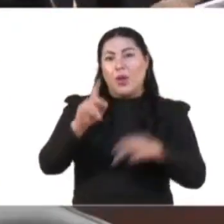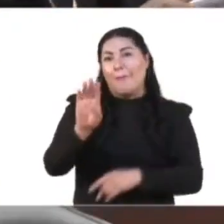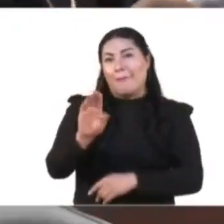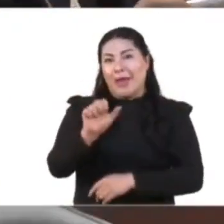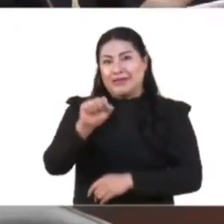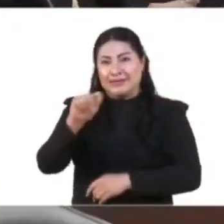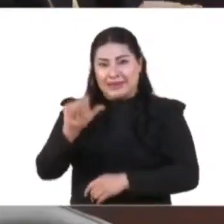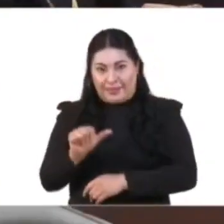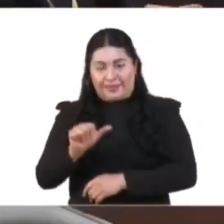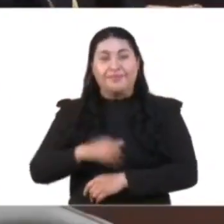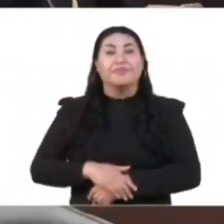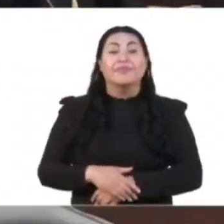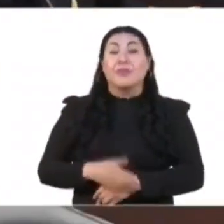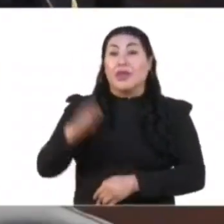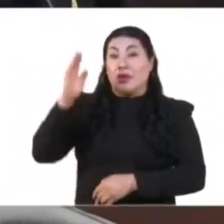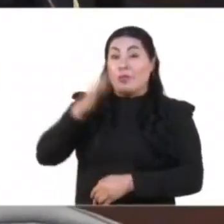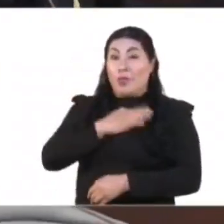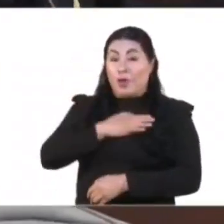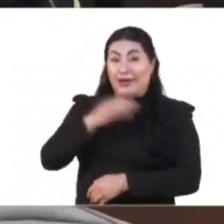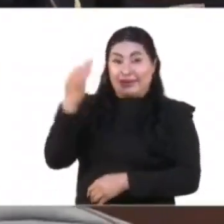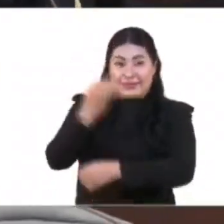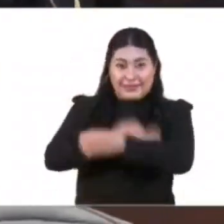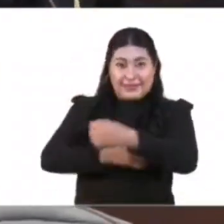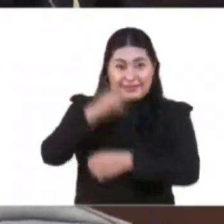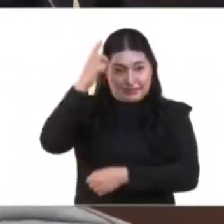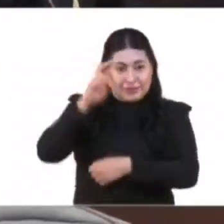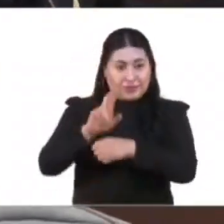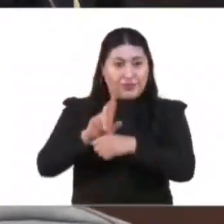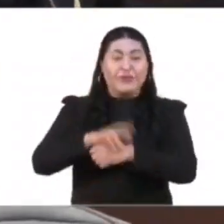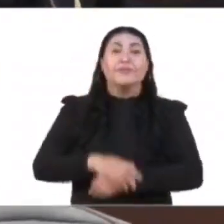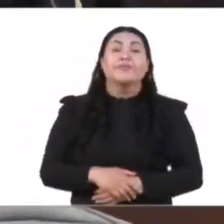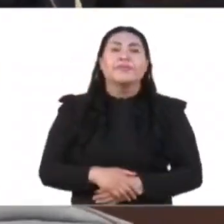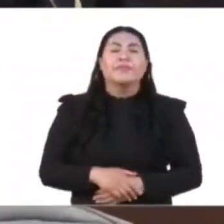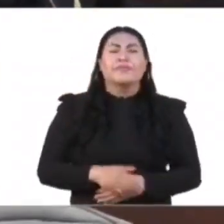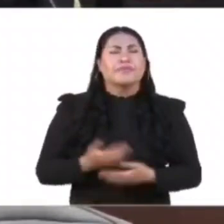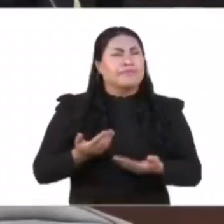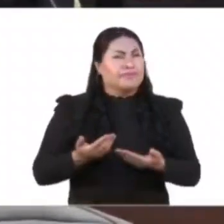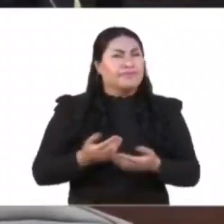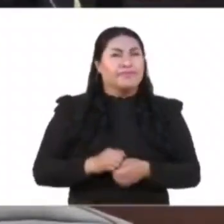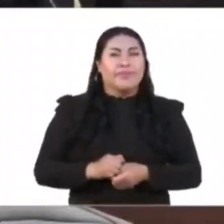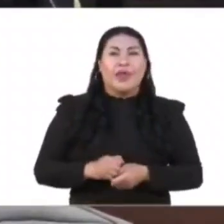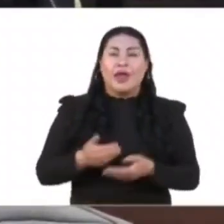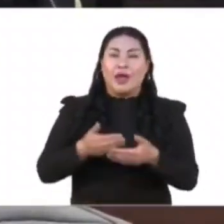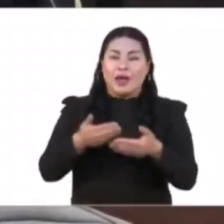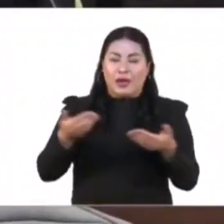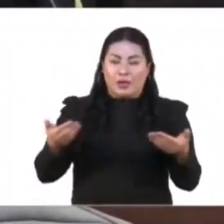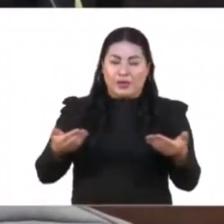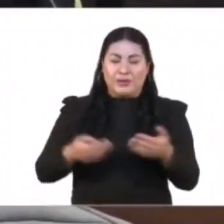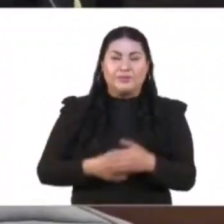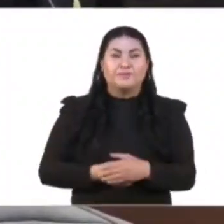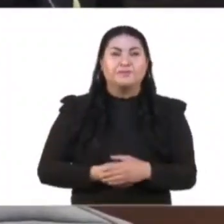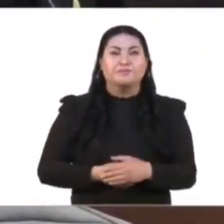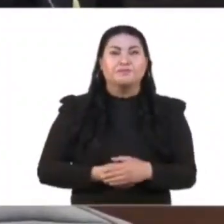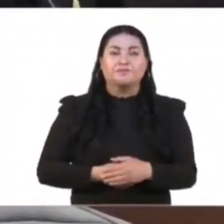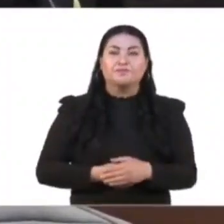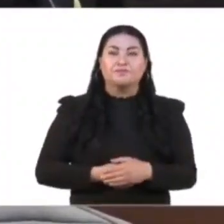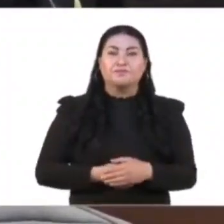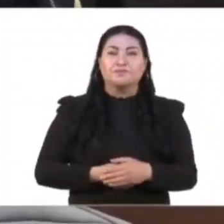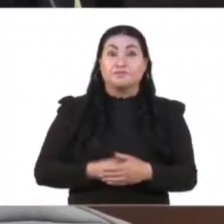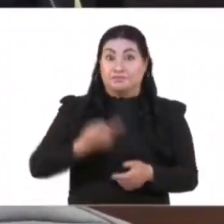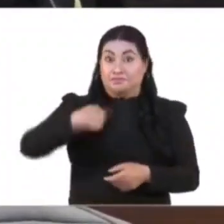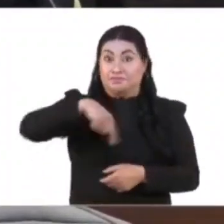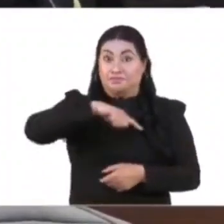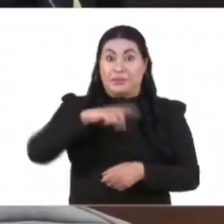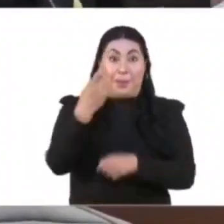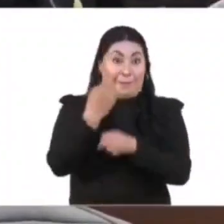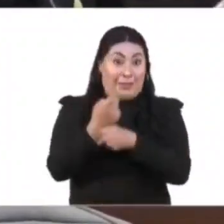Muy buenas tardes, doctora. Muy buenas tardes a todos. Doctora, precisamente tomando este